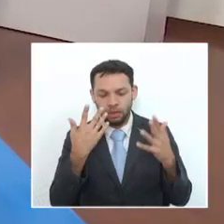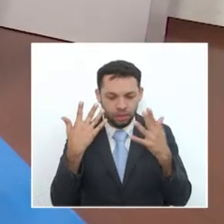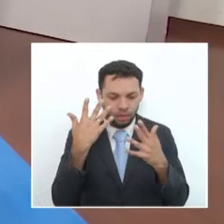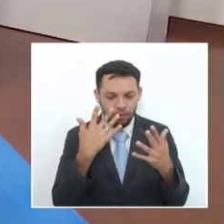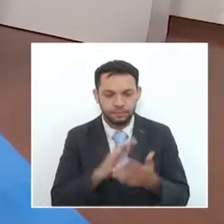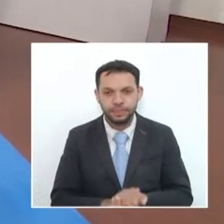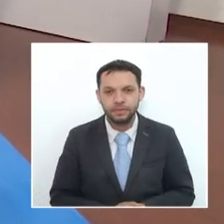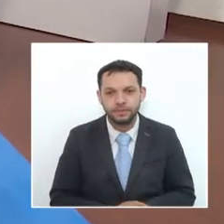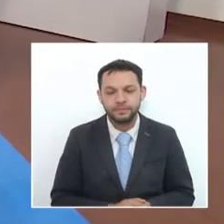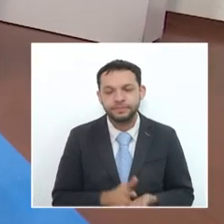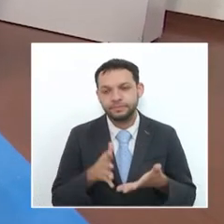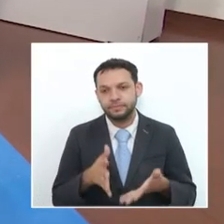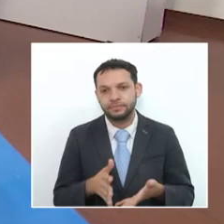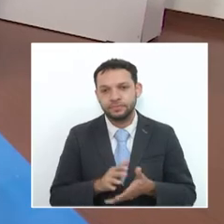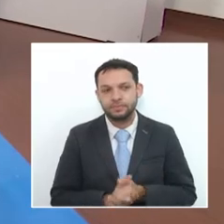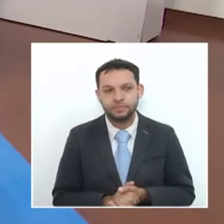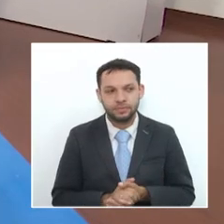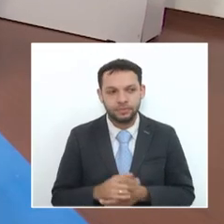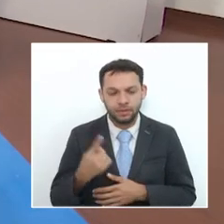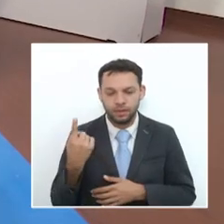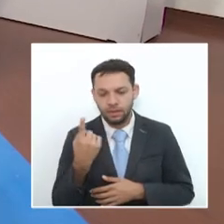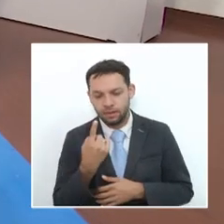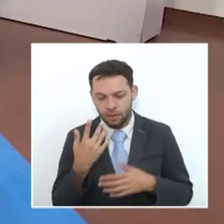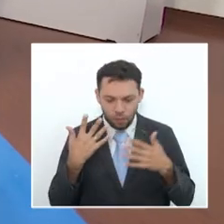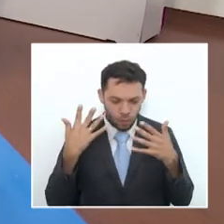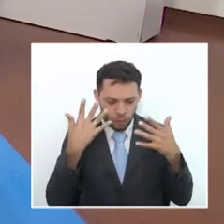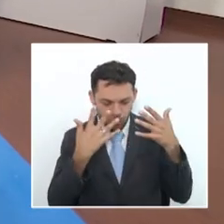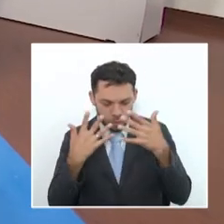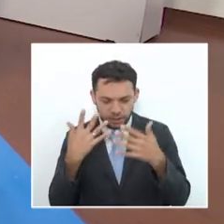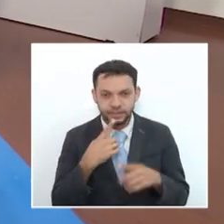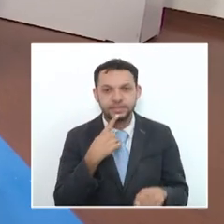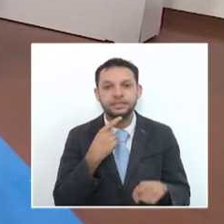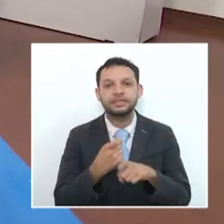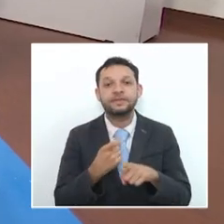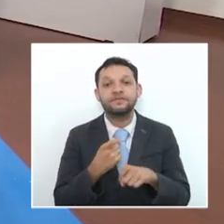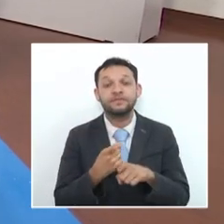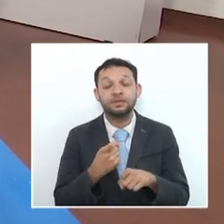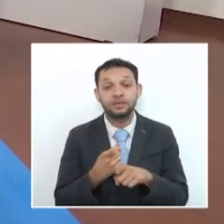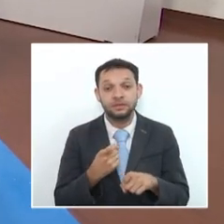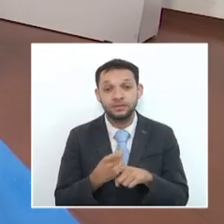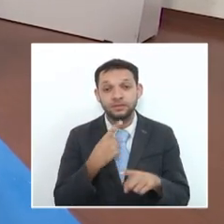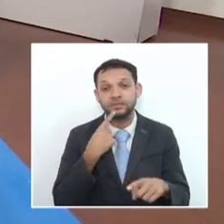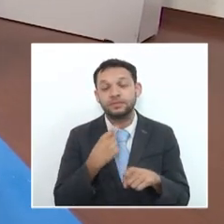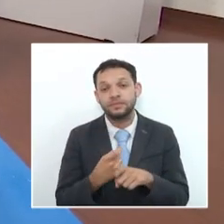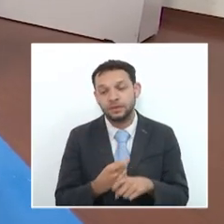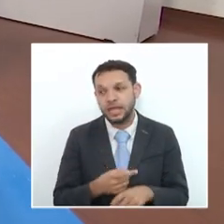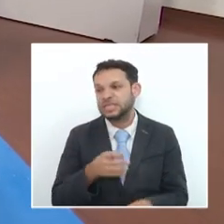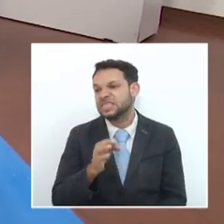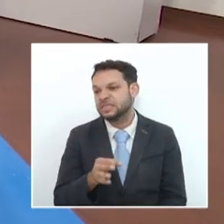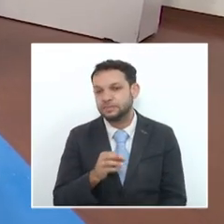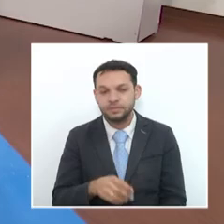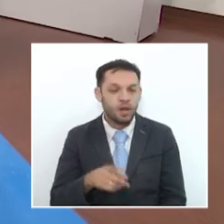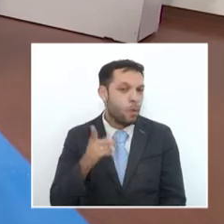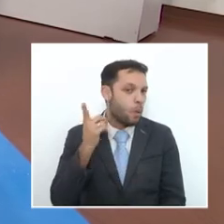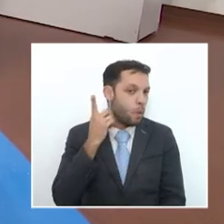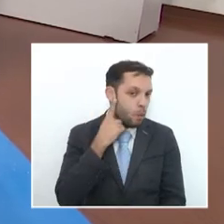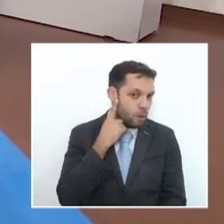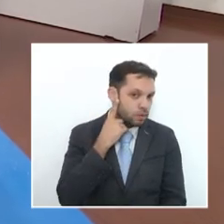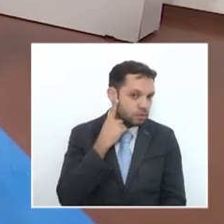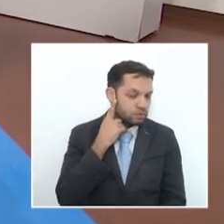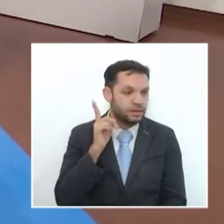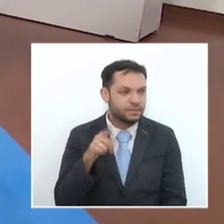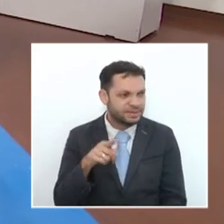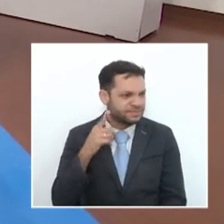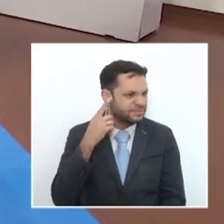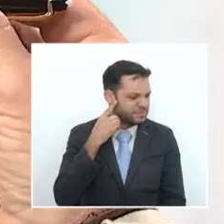El vértigo es un tema bien difícil, porque todo el mundo dice vértigo oído, ¿cierto? Es que yo siento